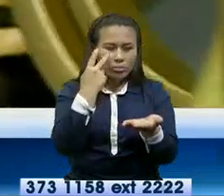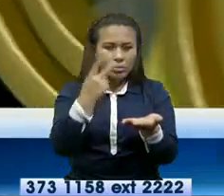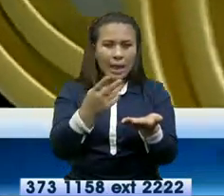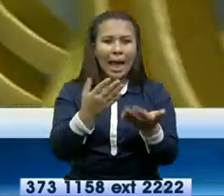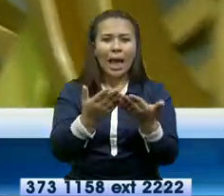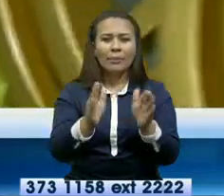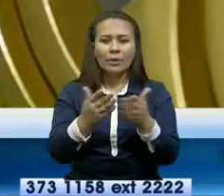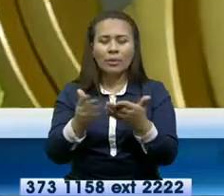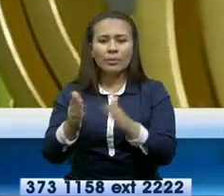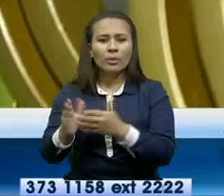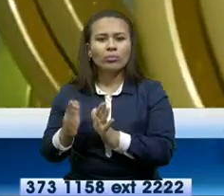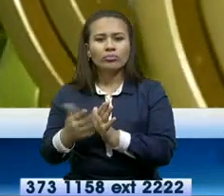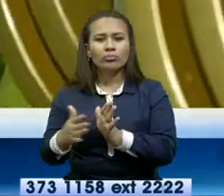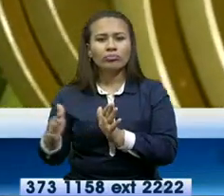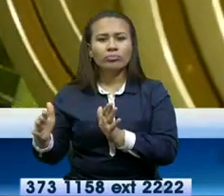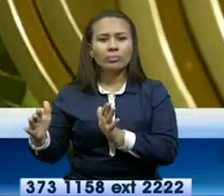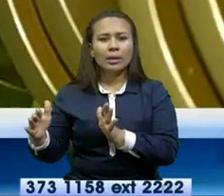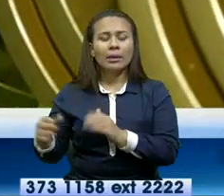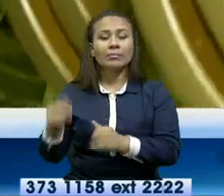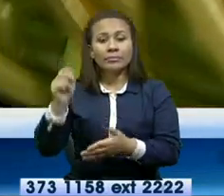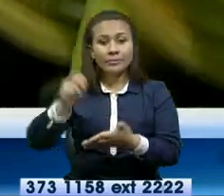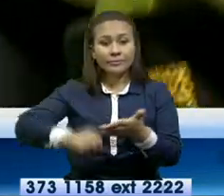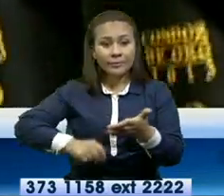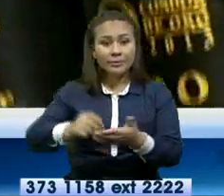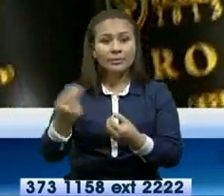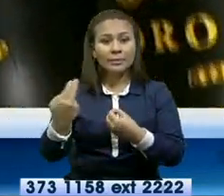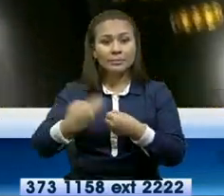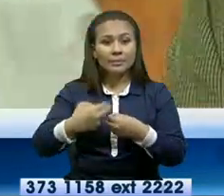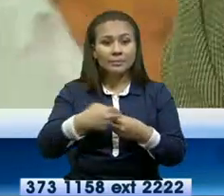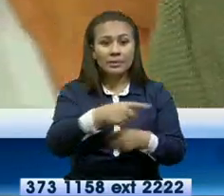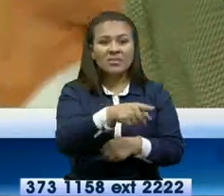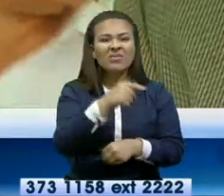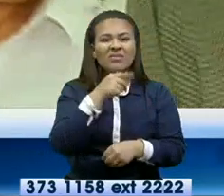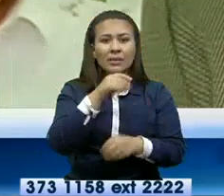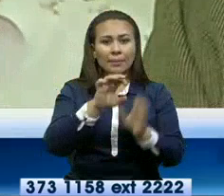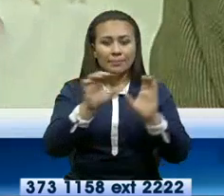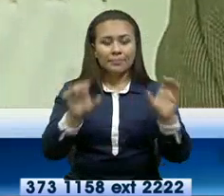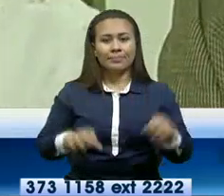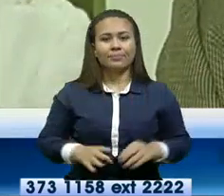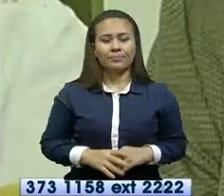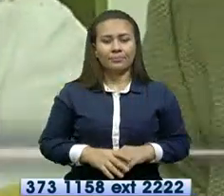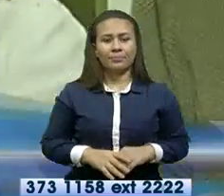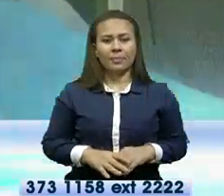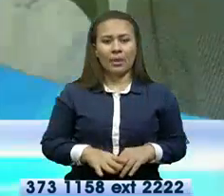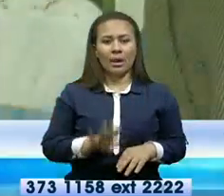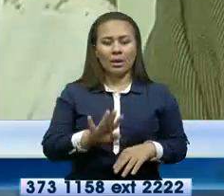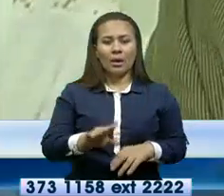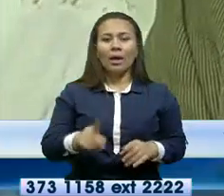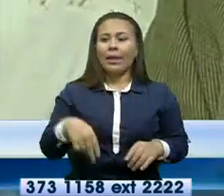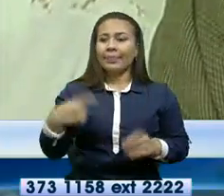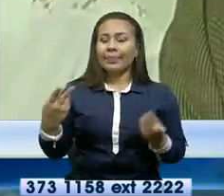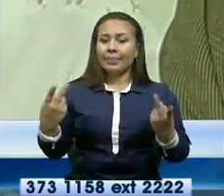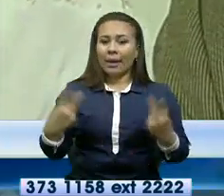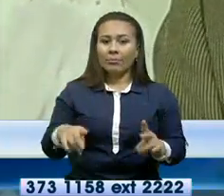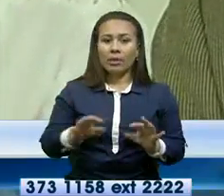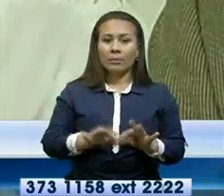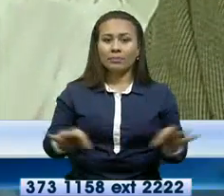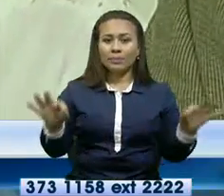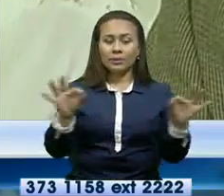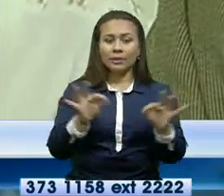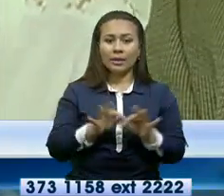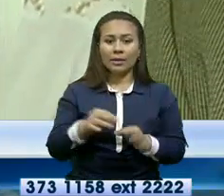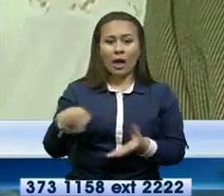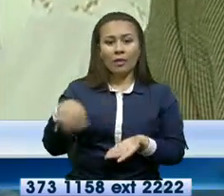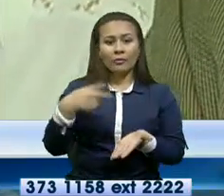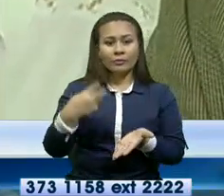sus categorías a las firmas participantes. Otra cosa importante del